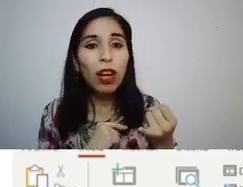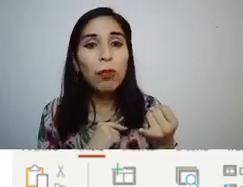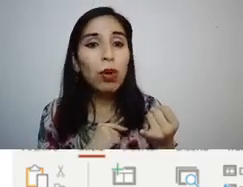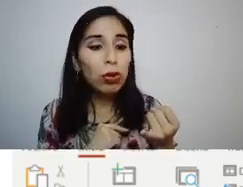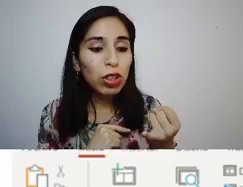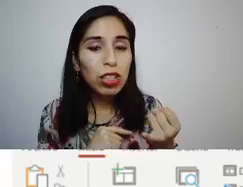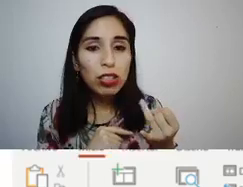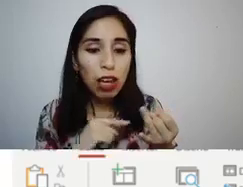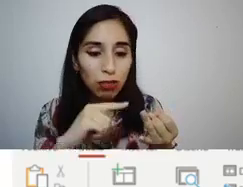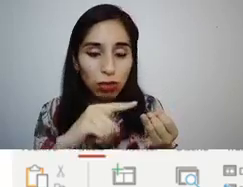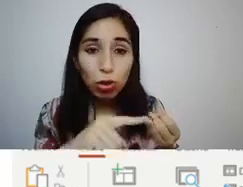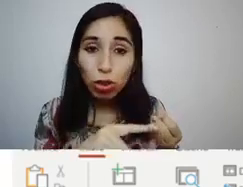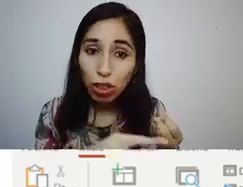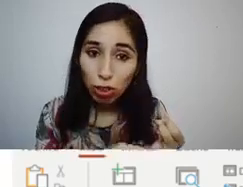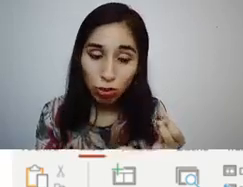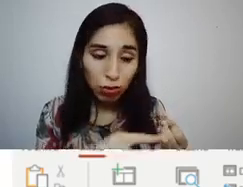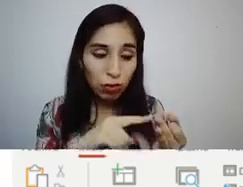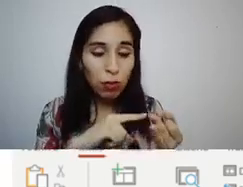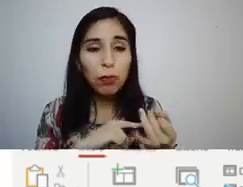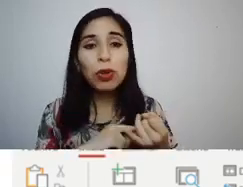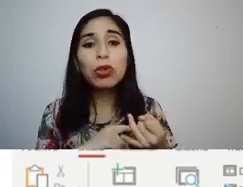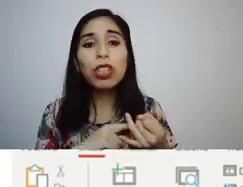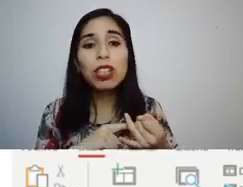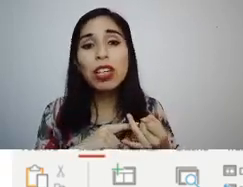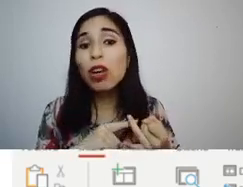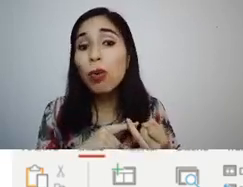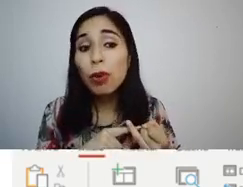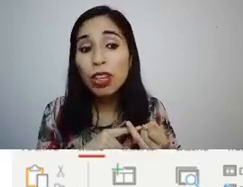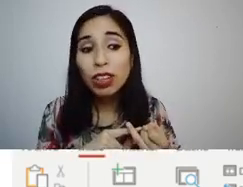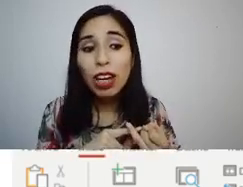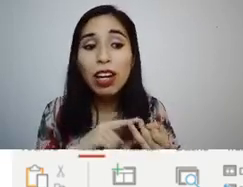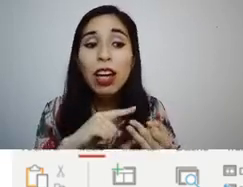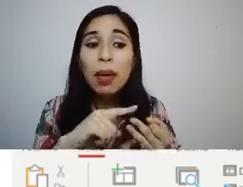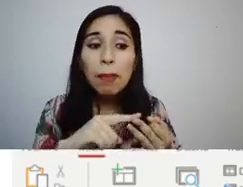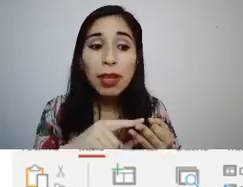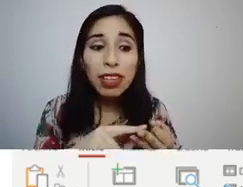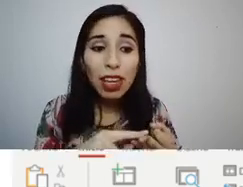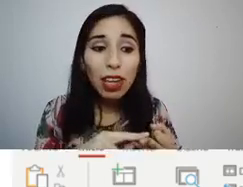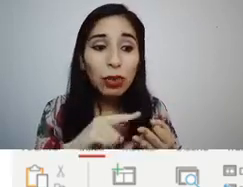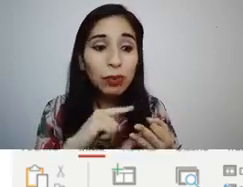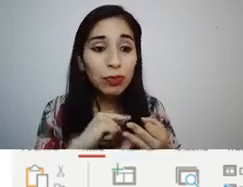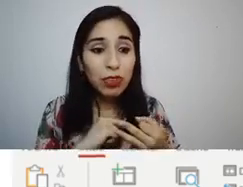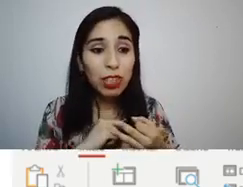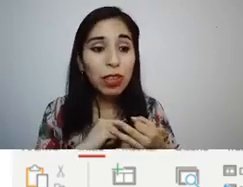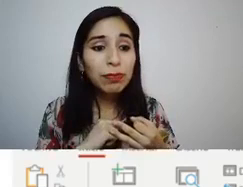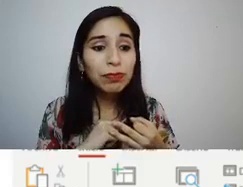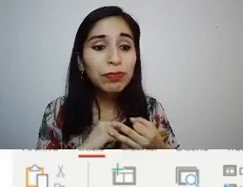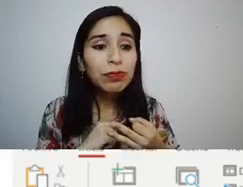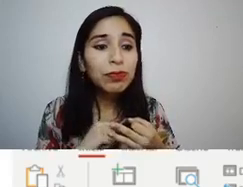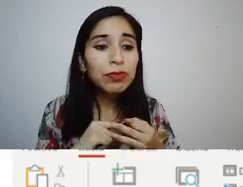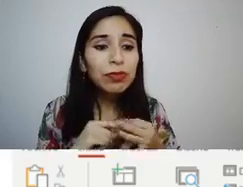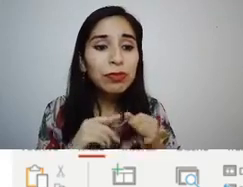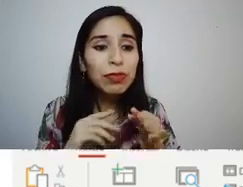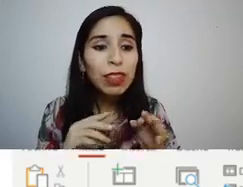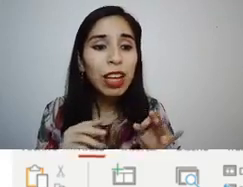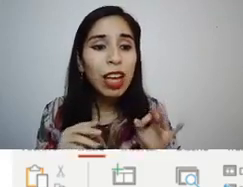puedo utilizar sonidos puedo utilizar o proyectar vídeo sí